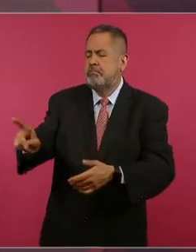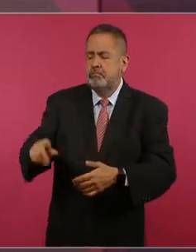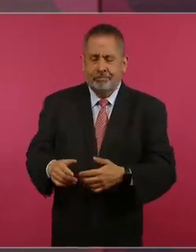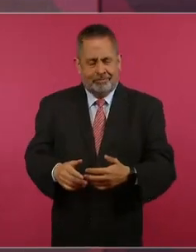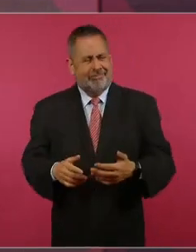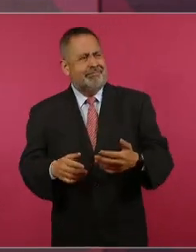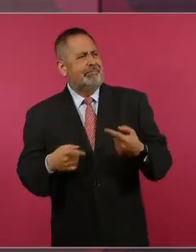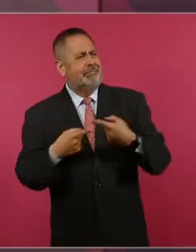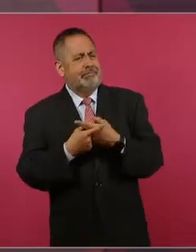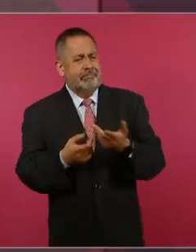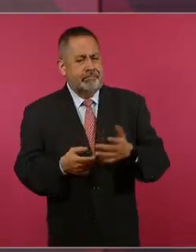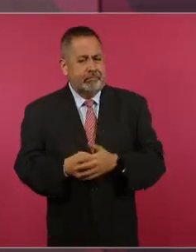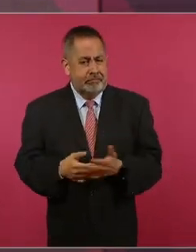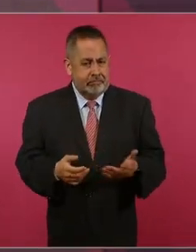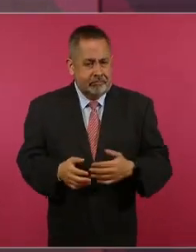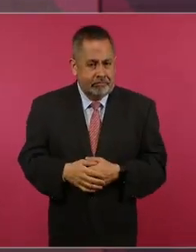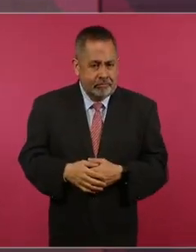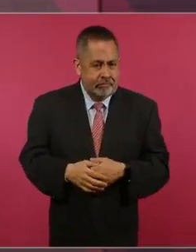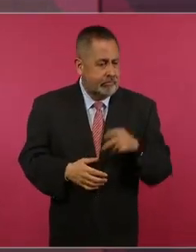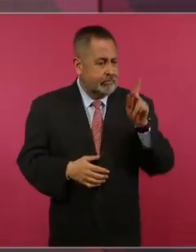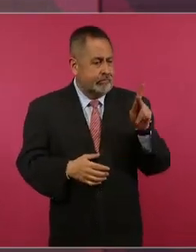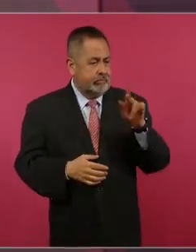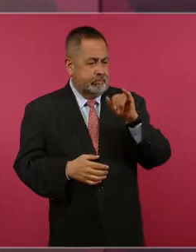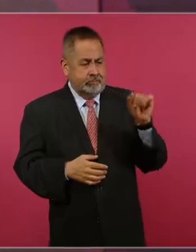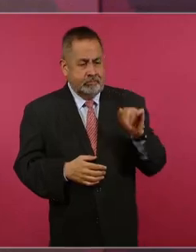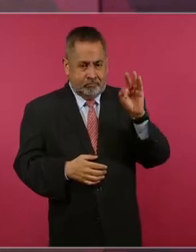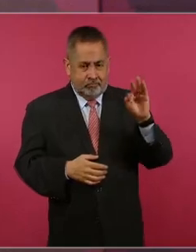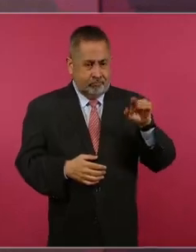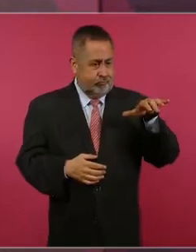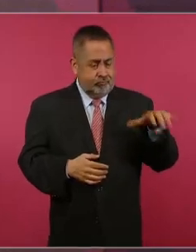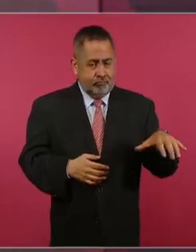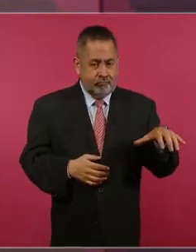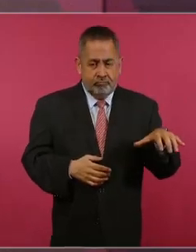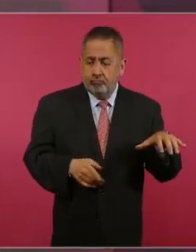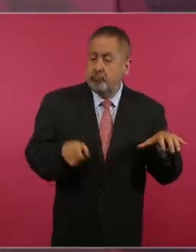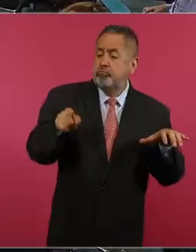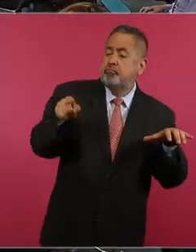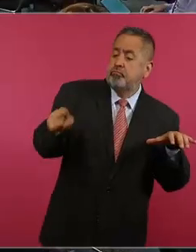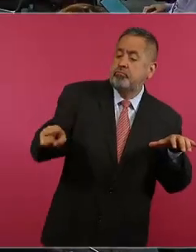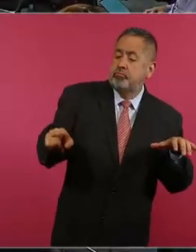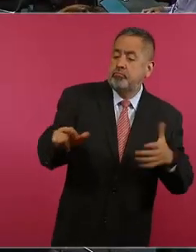Entonces, el Poder Judicial dice esa ley